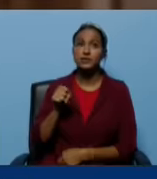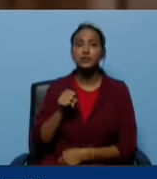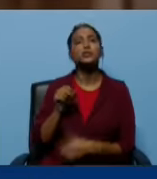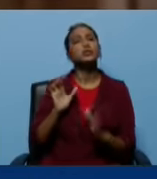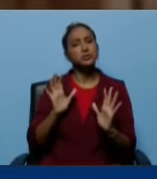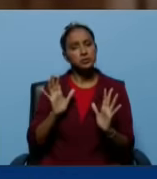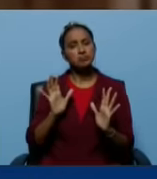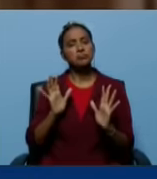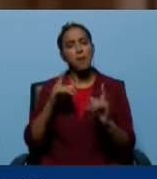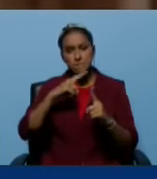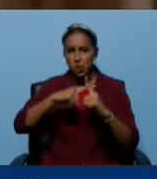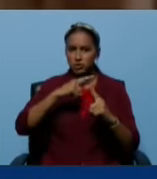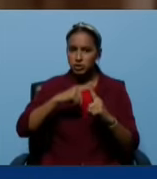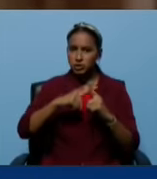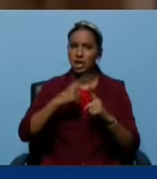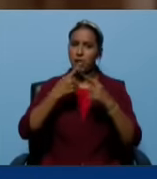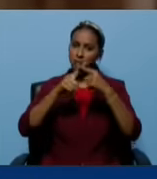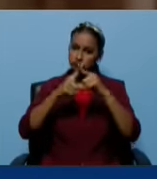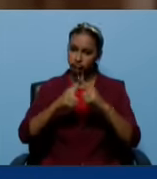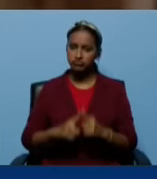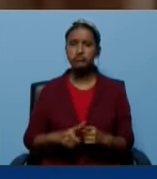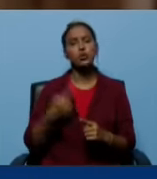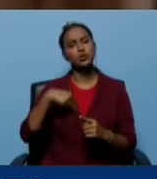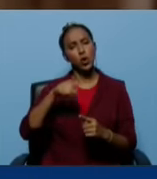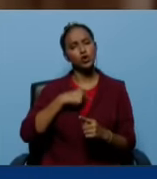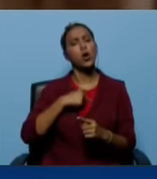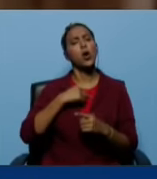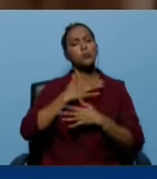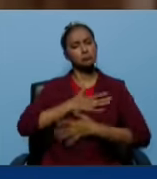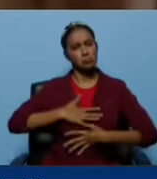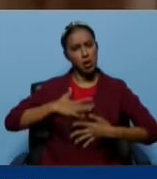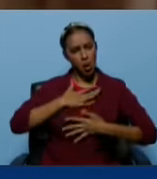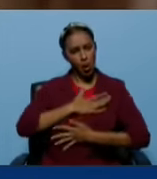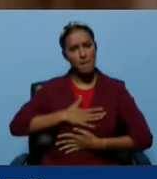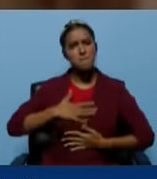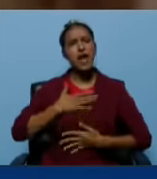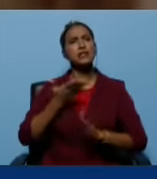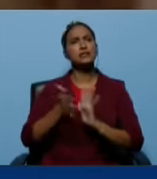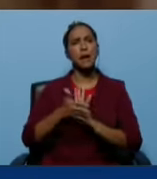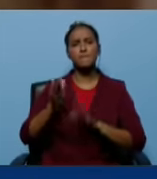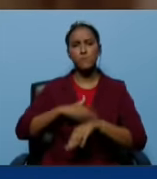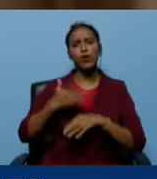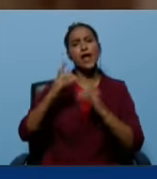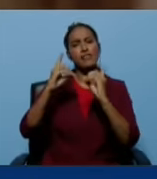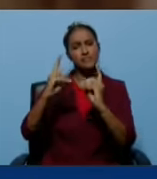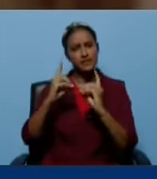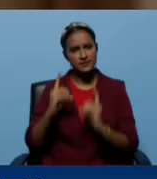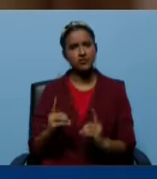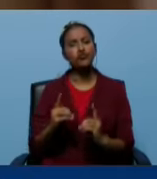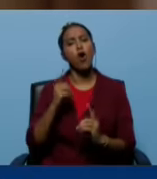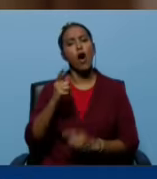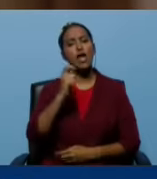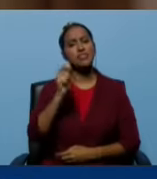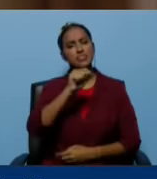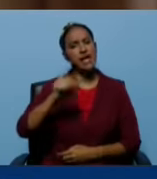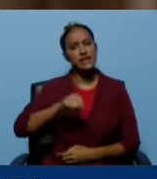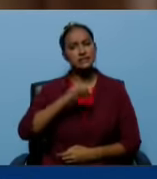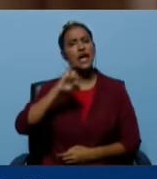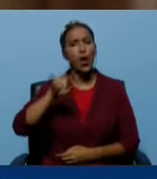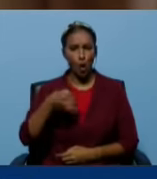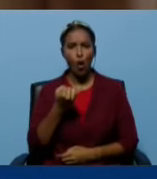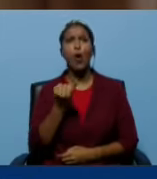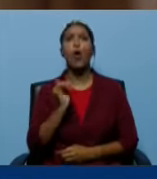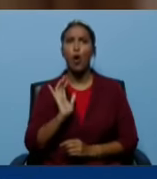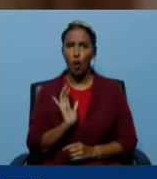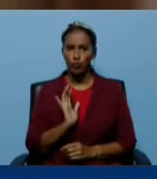muy satisfechos con la decisión del Tribunal Supremo de Justicia. Es lo esperado en un Estado de Derecho y de Justicia. Creo que es lo que